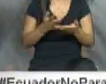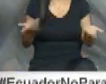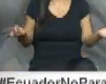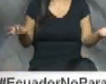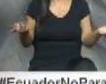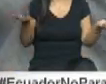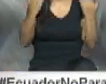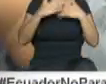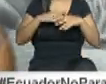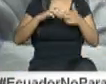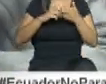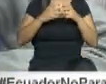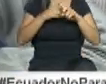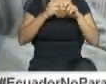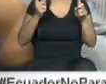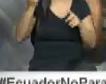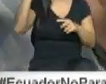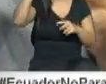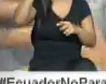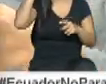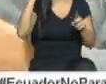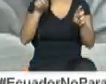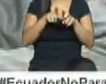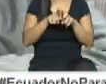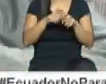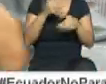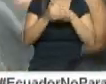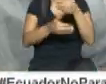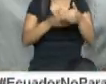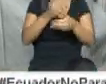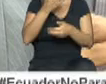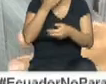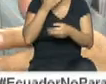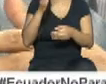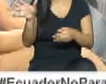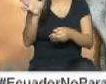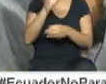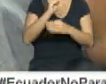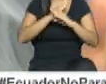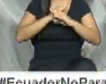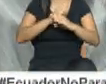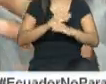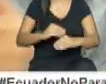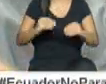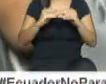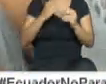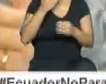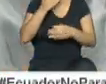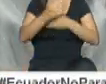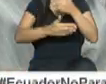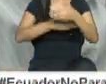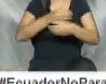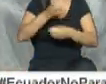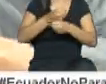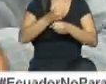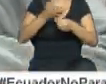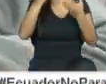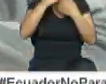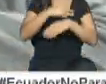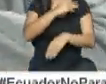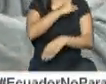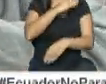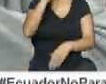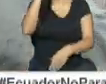terminado, ¿sí? Pero yo digo, el sector defensa, ¿no? Que no, como dice Daniel, no se agota en lo militar, debió